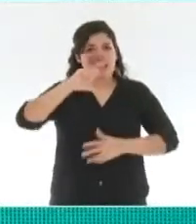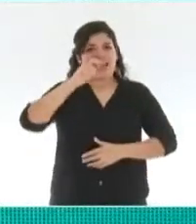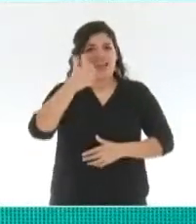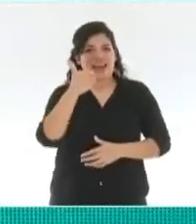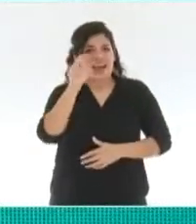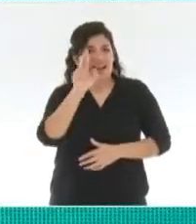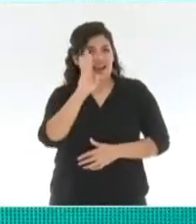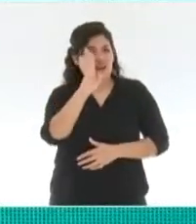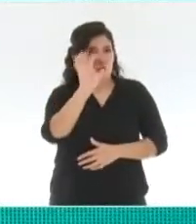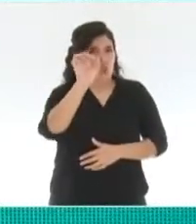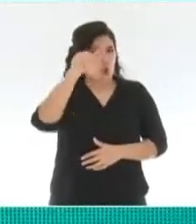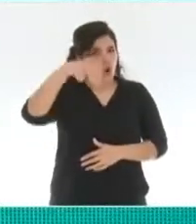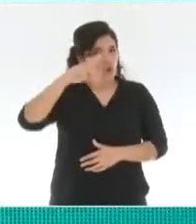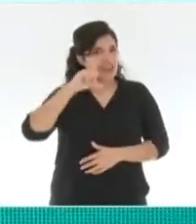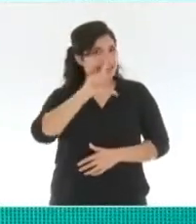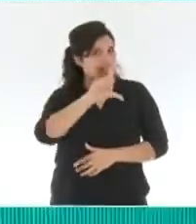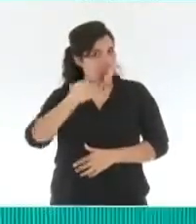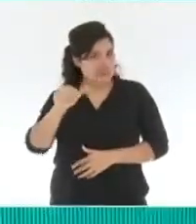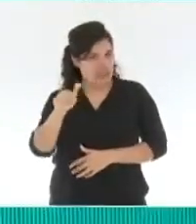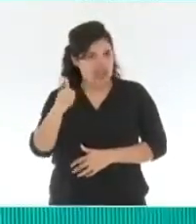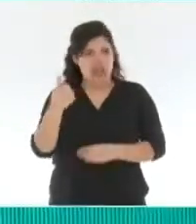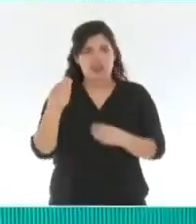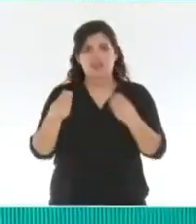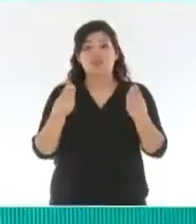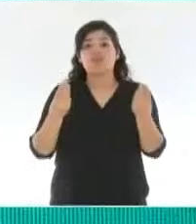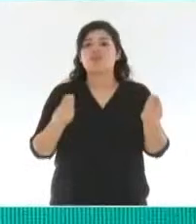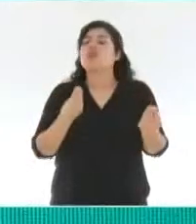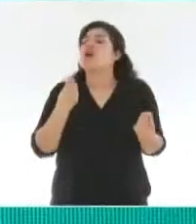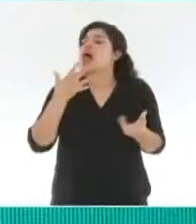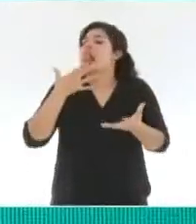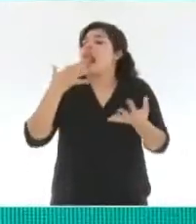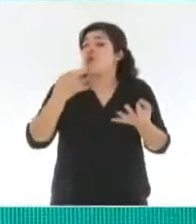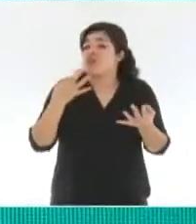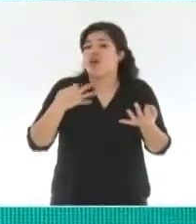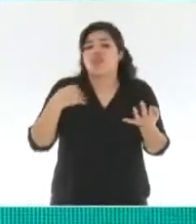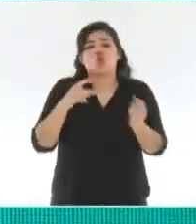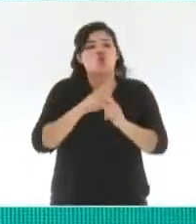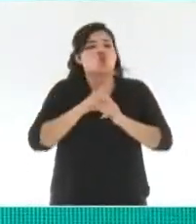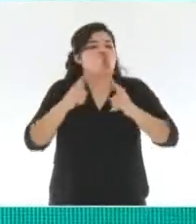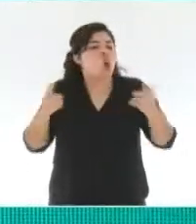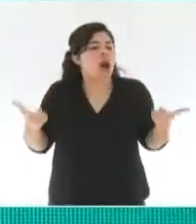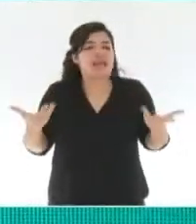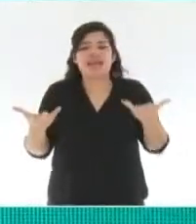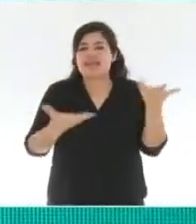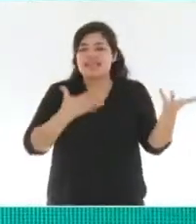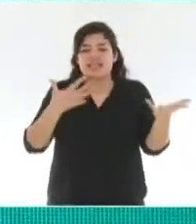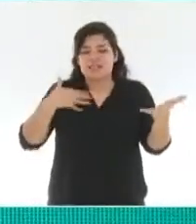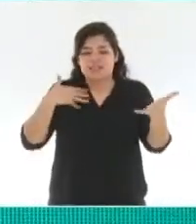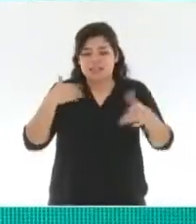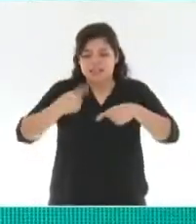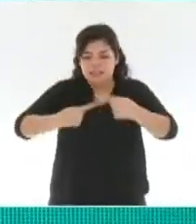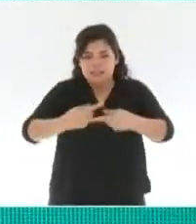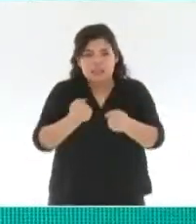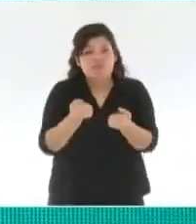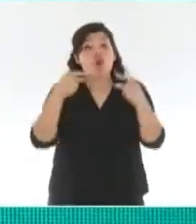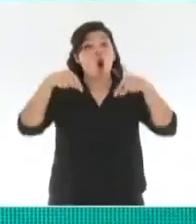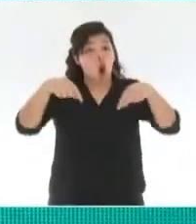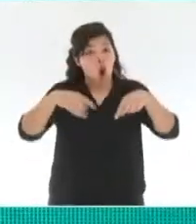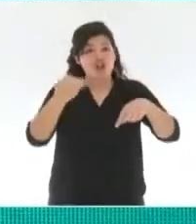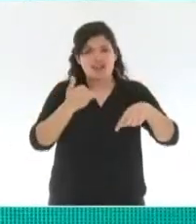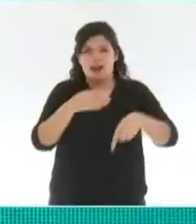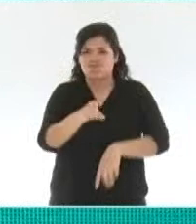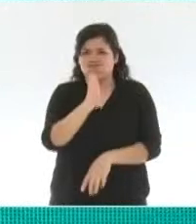densidad poblacional Y eso digamos sin un correlato estructural entonces hoy en día hay un hacinamiento que produce